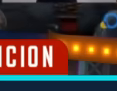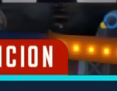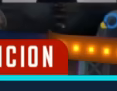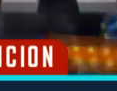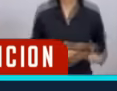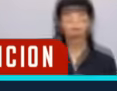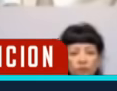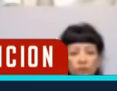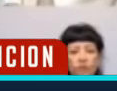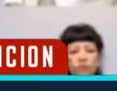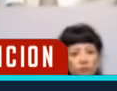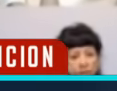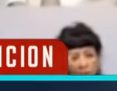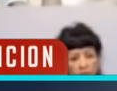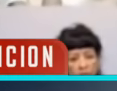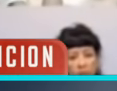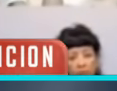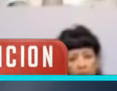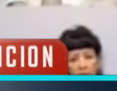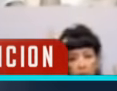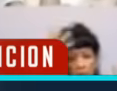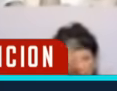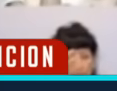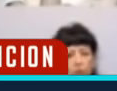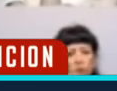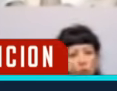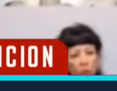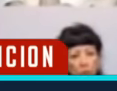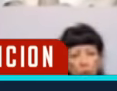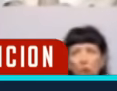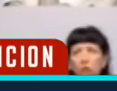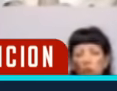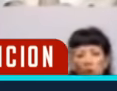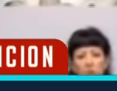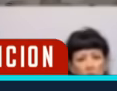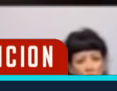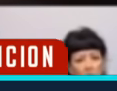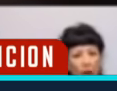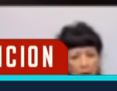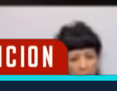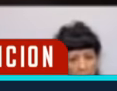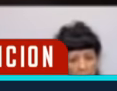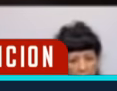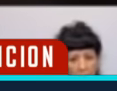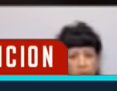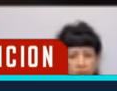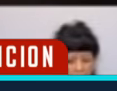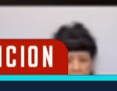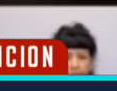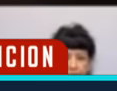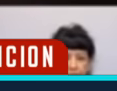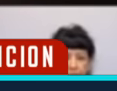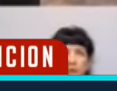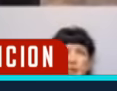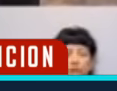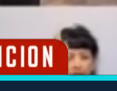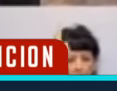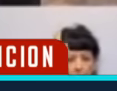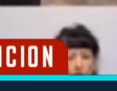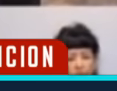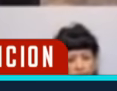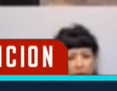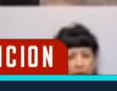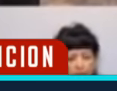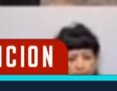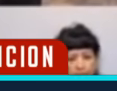Yo, Javier Gerardo Milei, juro por Dios y por la patria, sobre estos santos evangelios, desempeñar